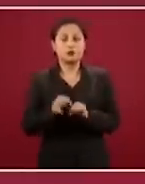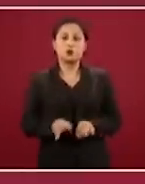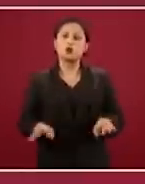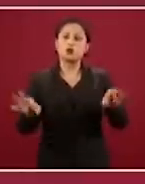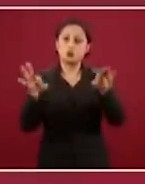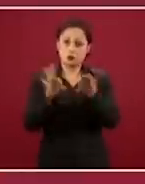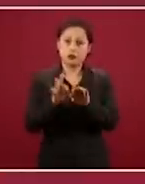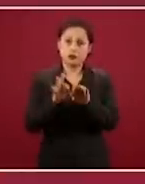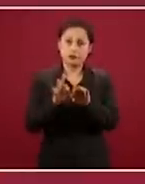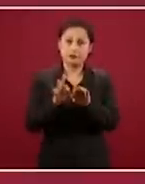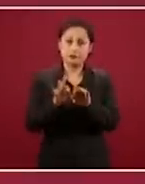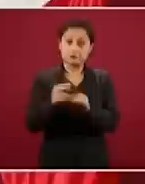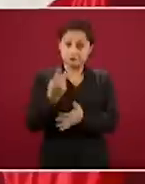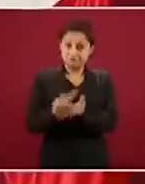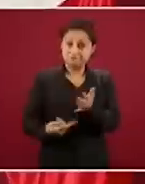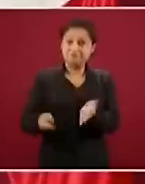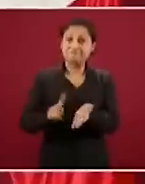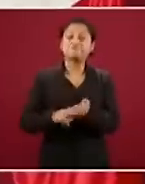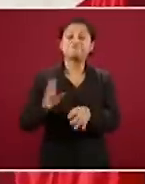El doble.